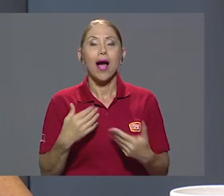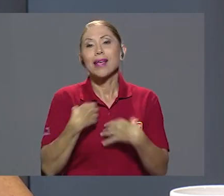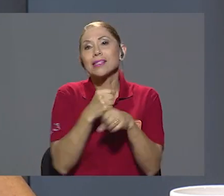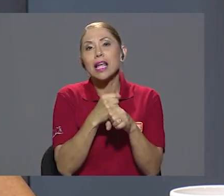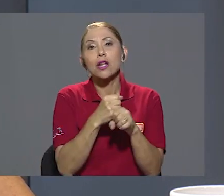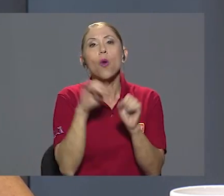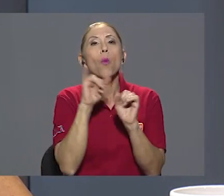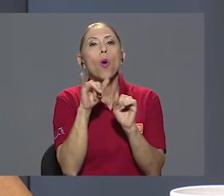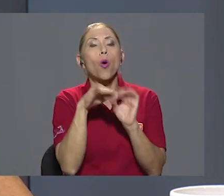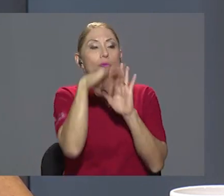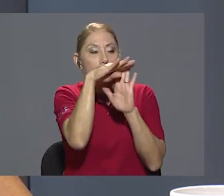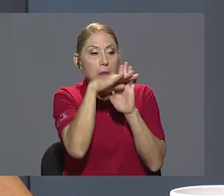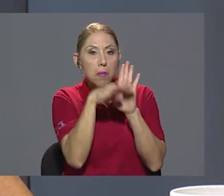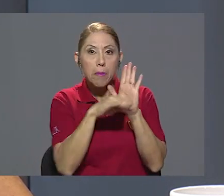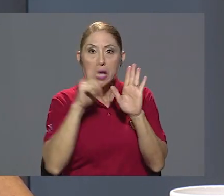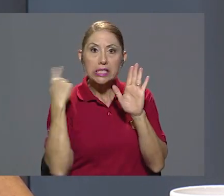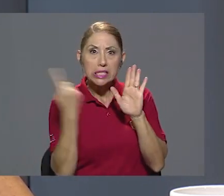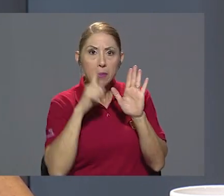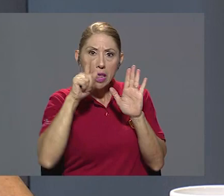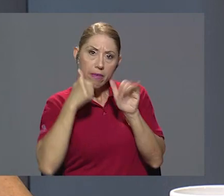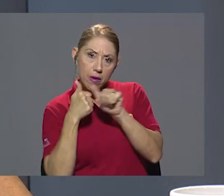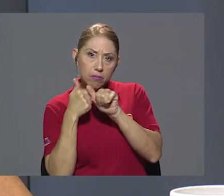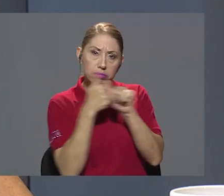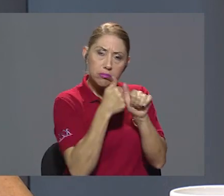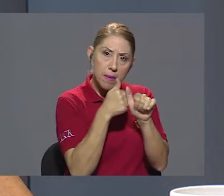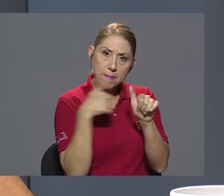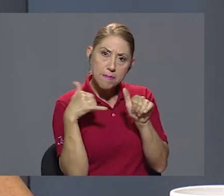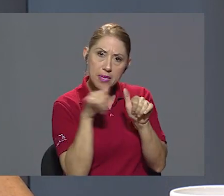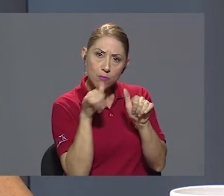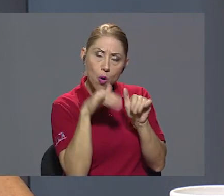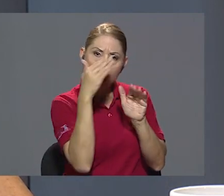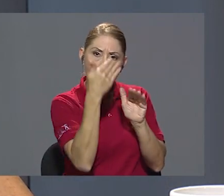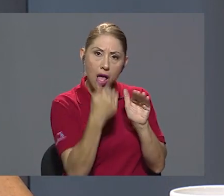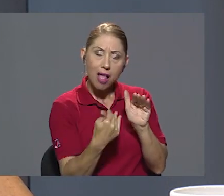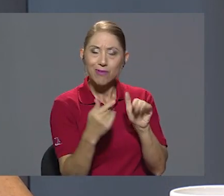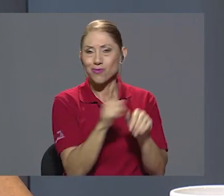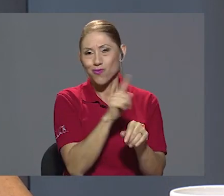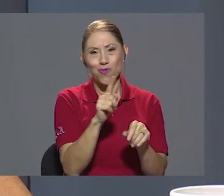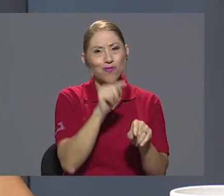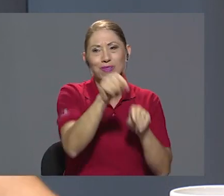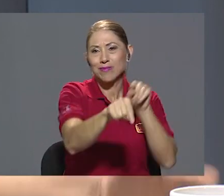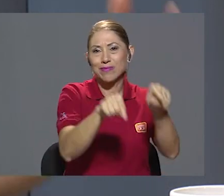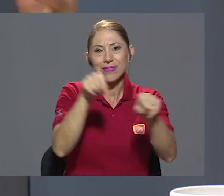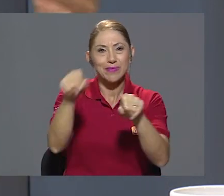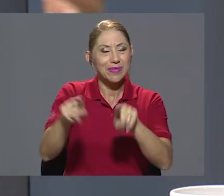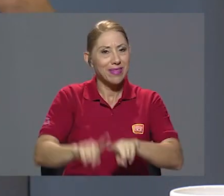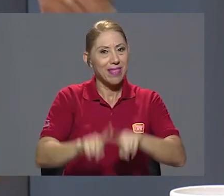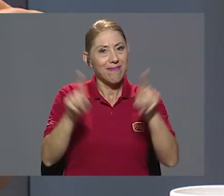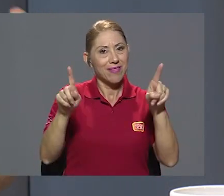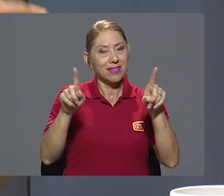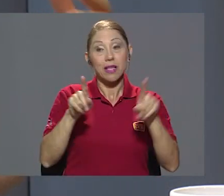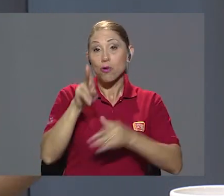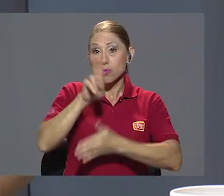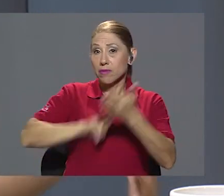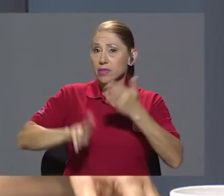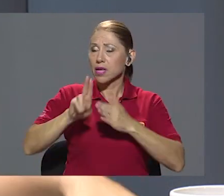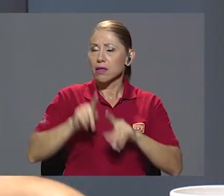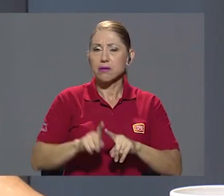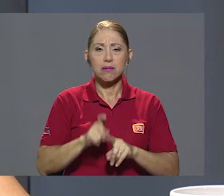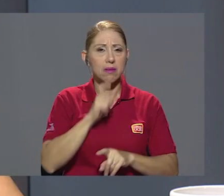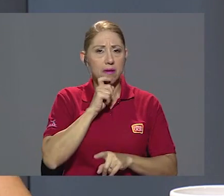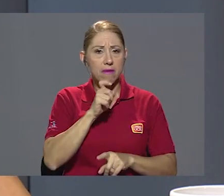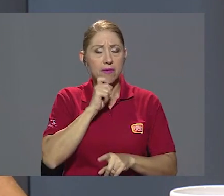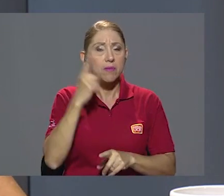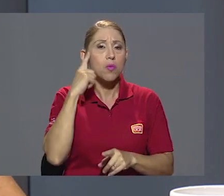hacer como una receta para todo el país, para todos los centros educativos. En el caso universitario todavía es un reto mayor porque recibes más gente, ¿verdad?, de